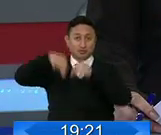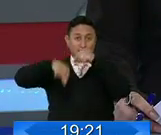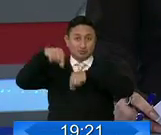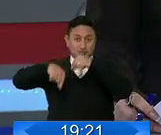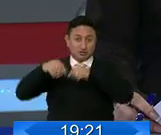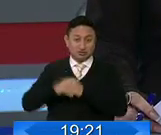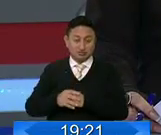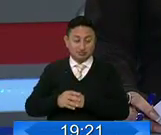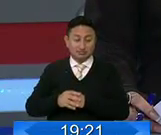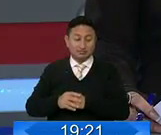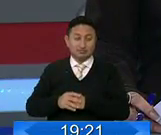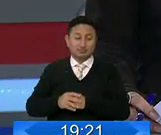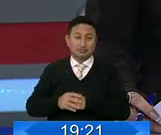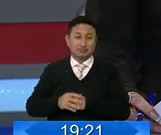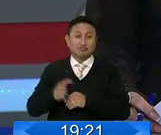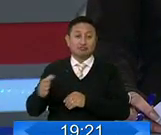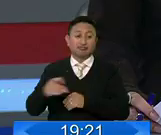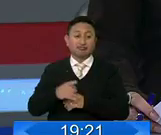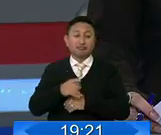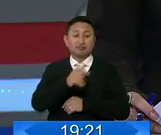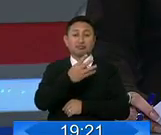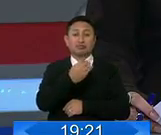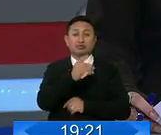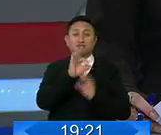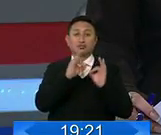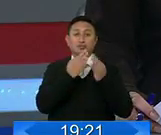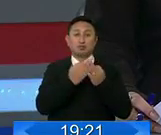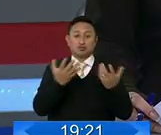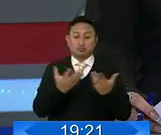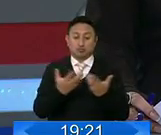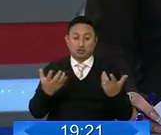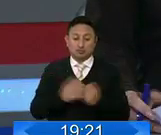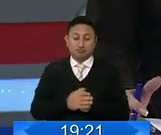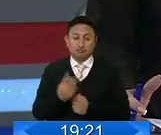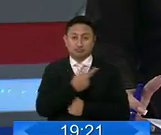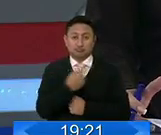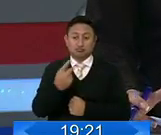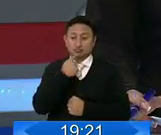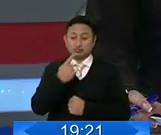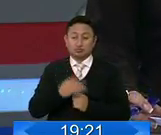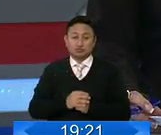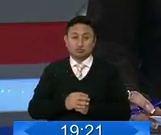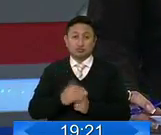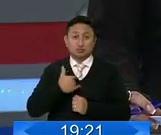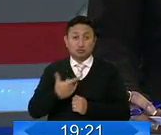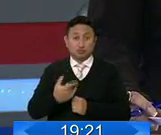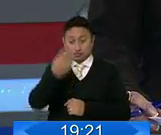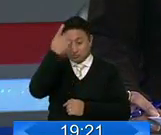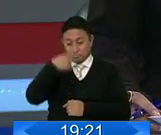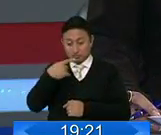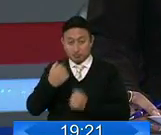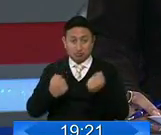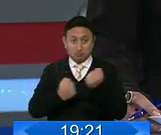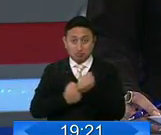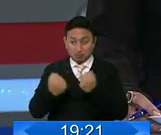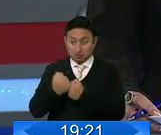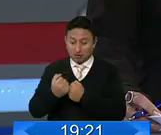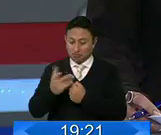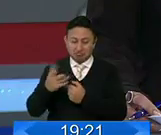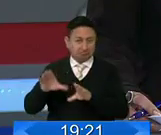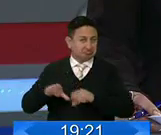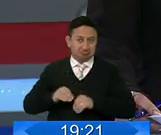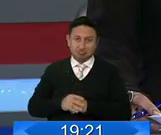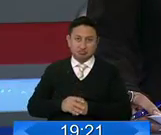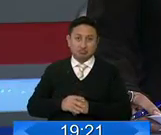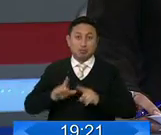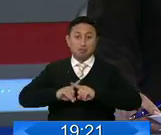de la parroquia del 15 y 14 familias ambas partes dicen que no aceptarán un fallo en contra y aseguren